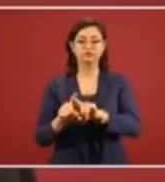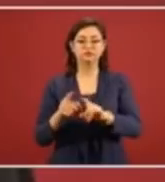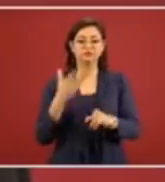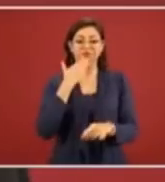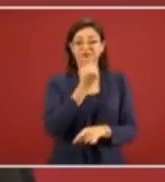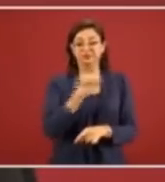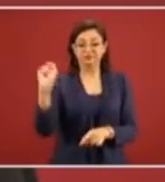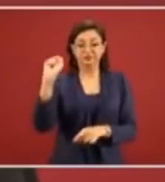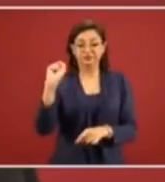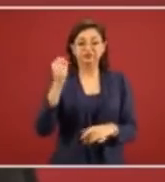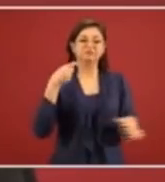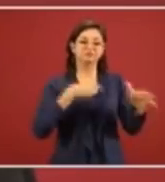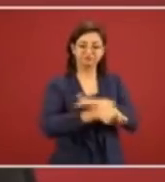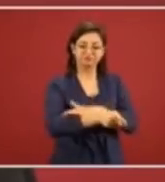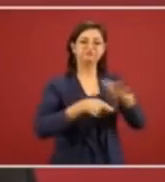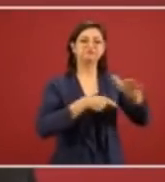expertos,